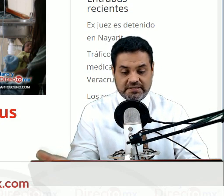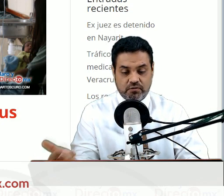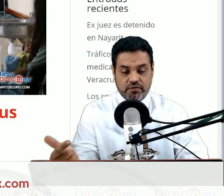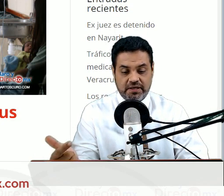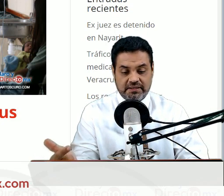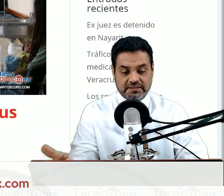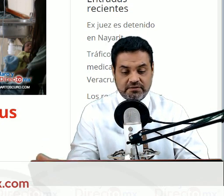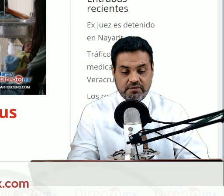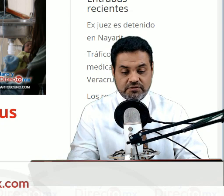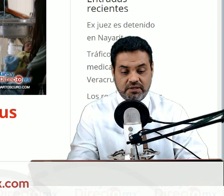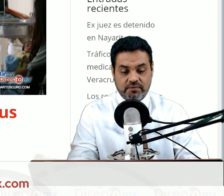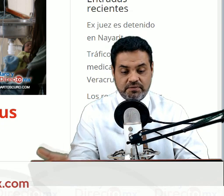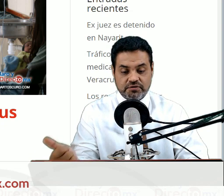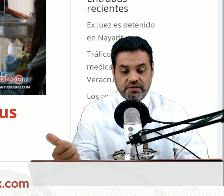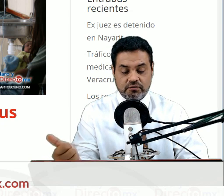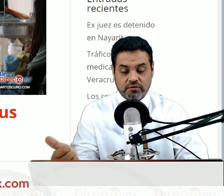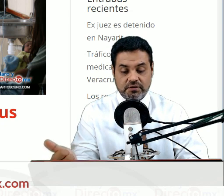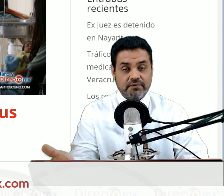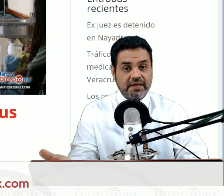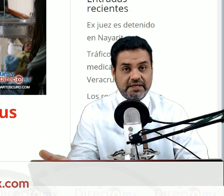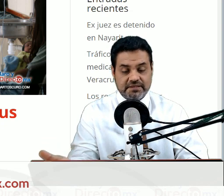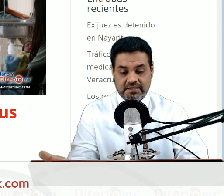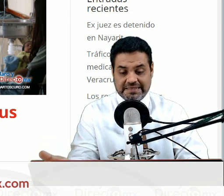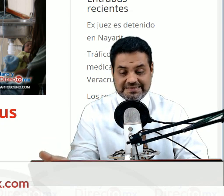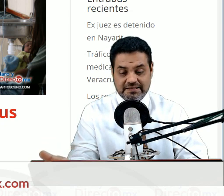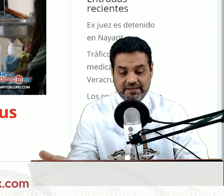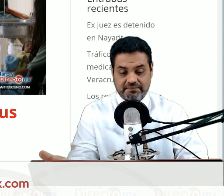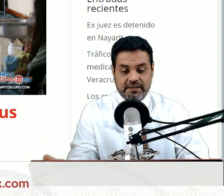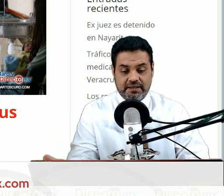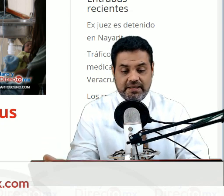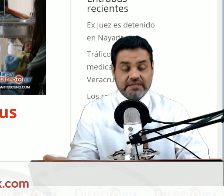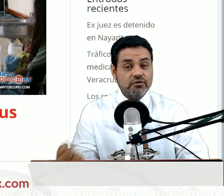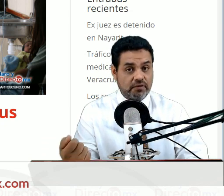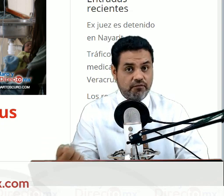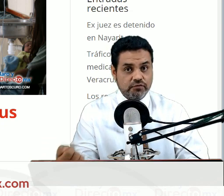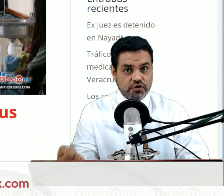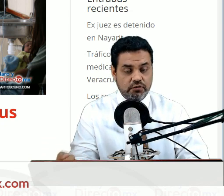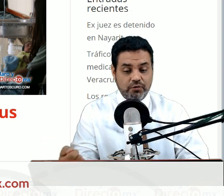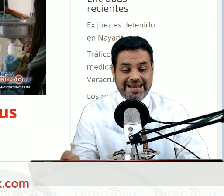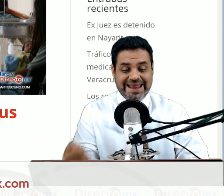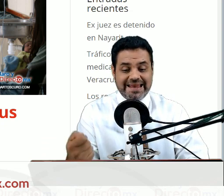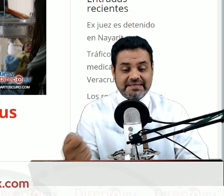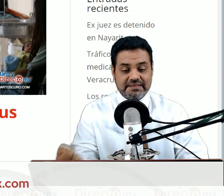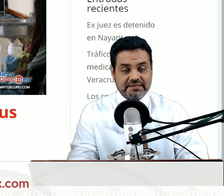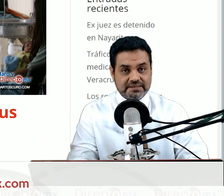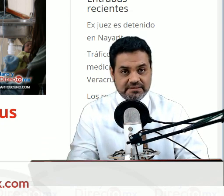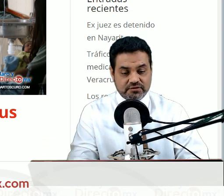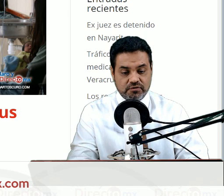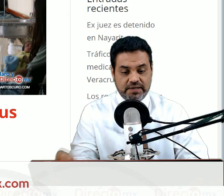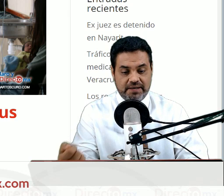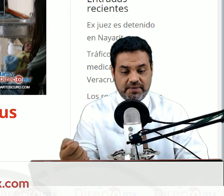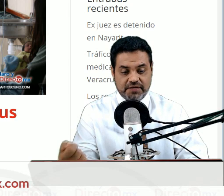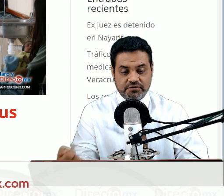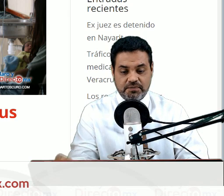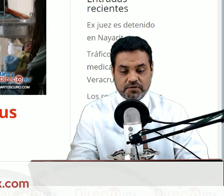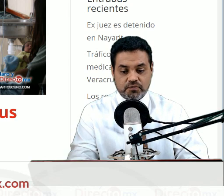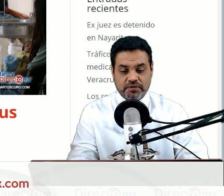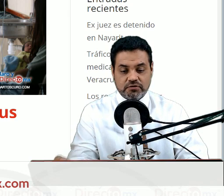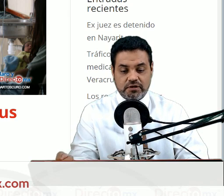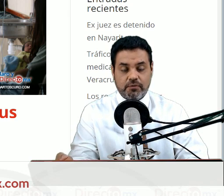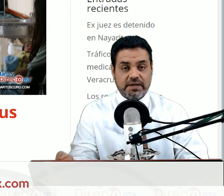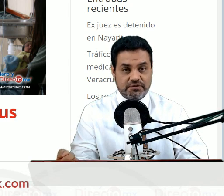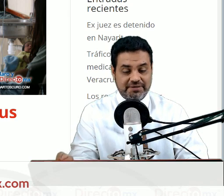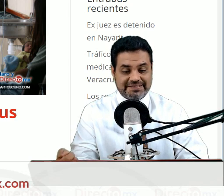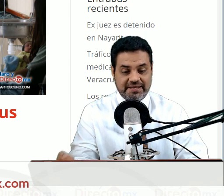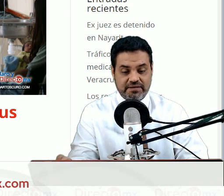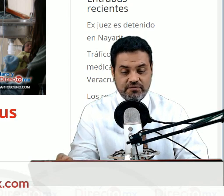de Cancerología, del Centro Nacional de Prevención y el Control del VIH y el SIDA. Esto en función de un análisis sobre la aplicación del presupuesto de